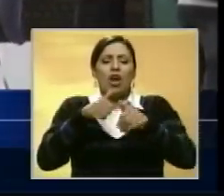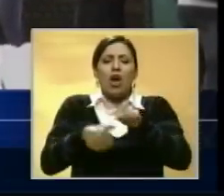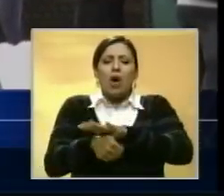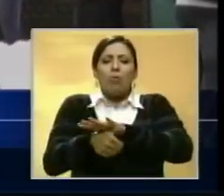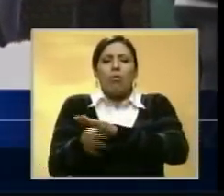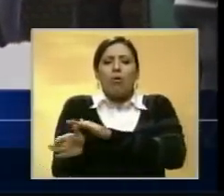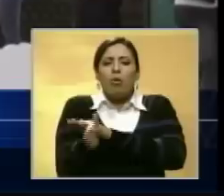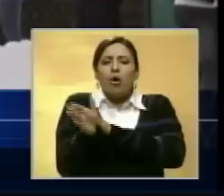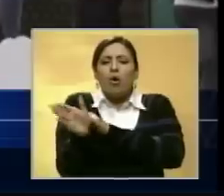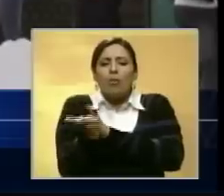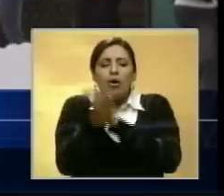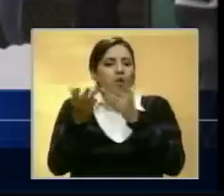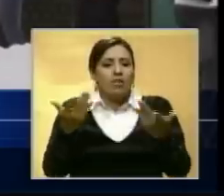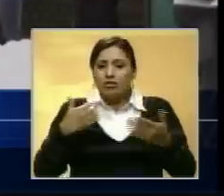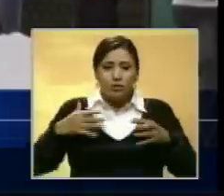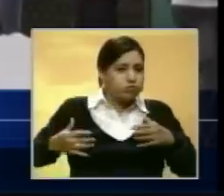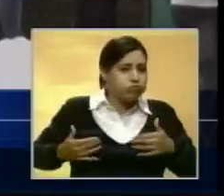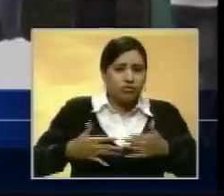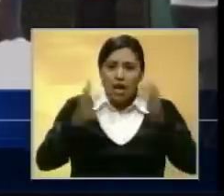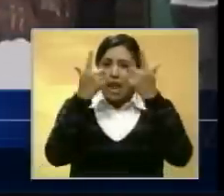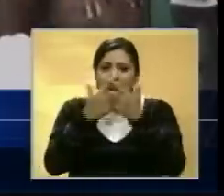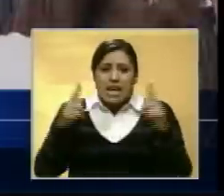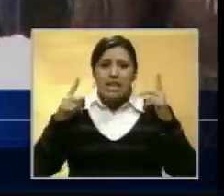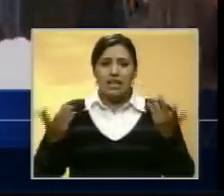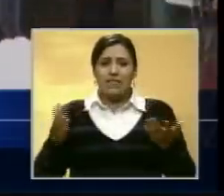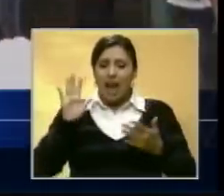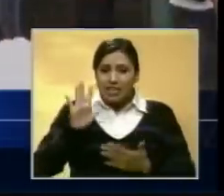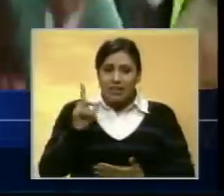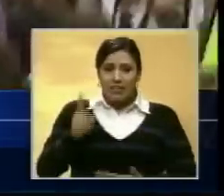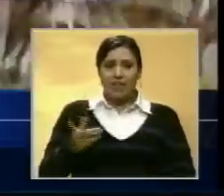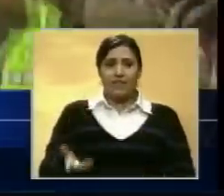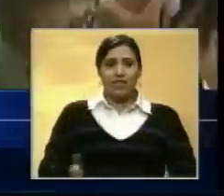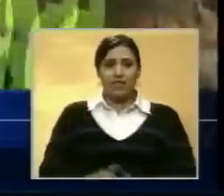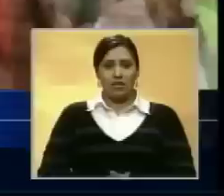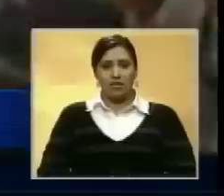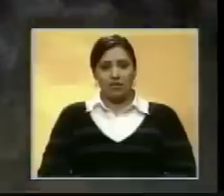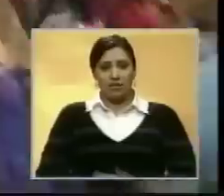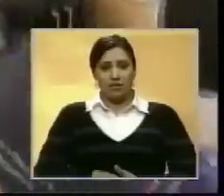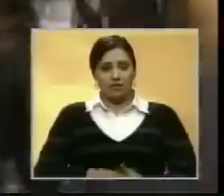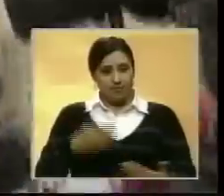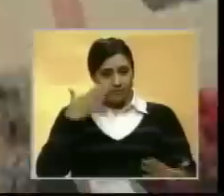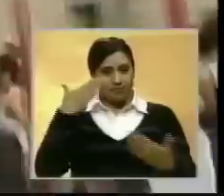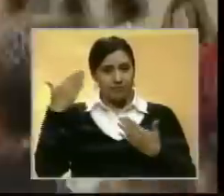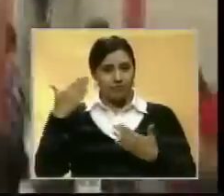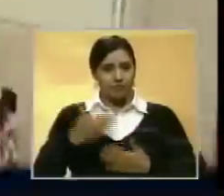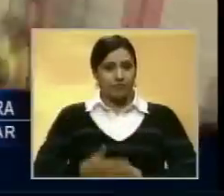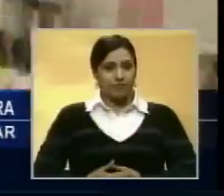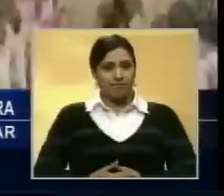Morrocoy? Se suponía que íbamos a pasar libremente como debe de ser.